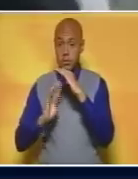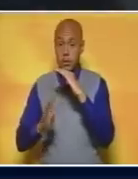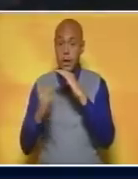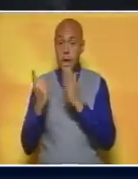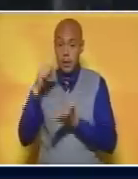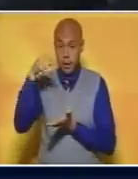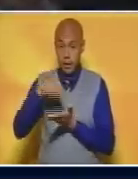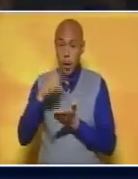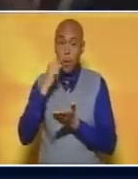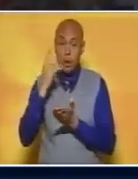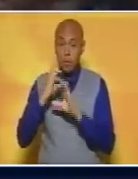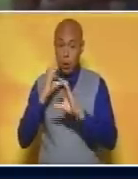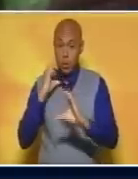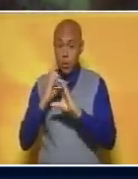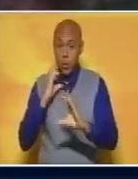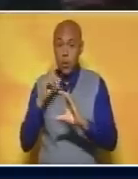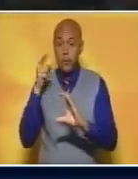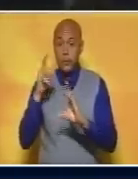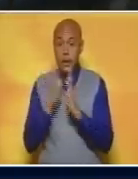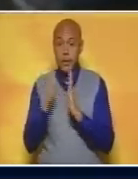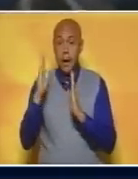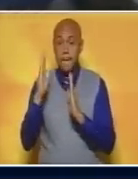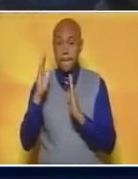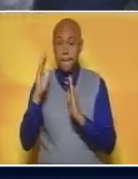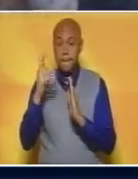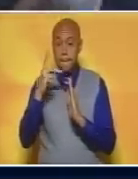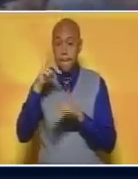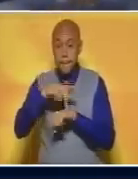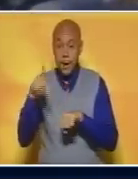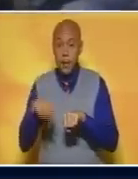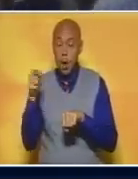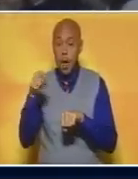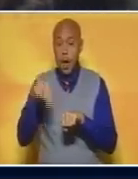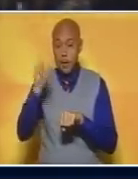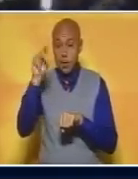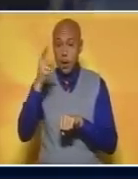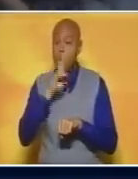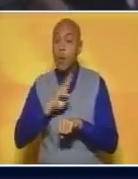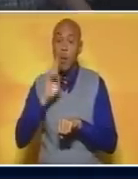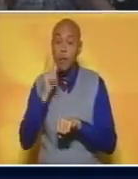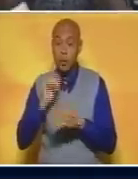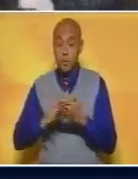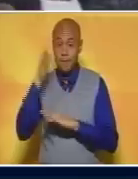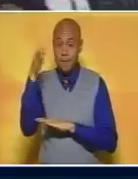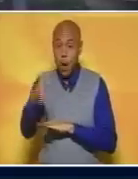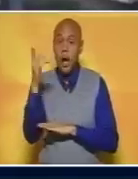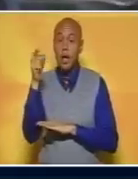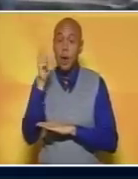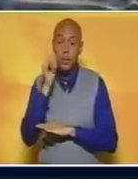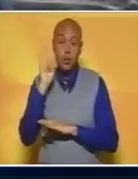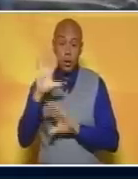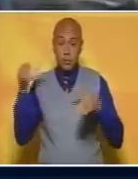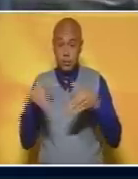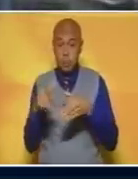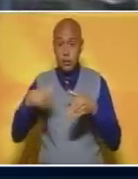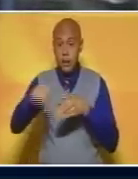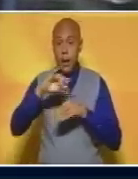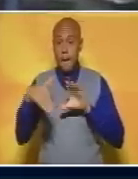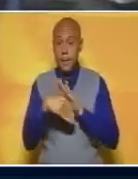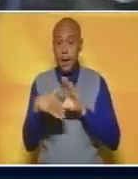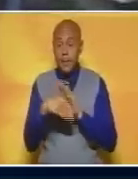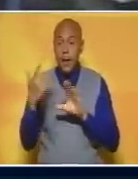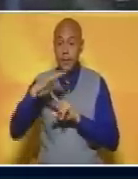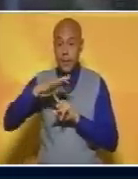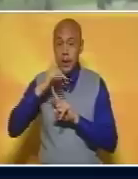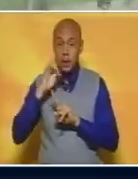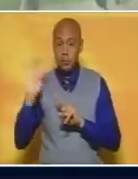la estación de autobuses de la ciudad de San Pedro Sula, en el norte de Honduras. El grupo se concentró desde primeras horas del martes en la